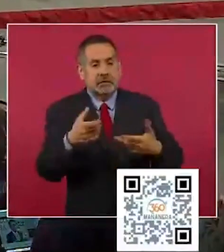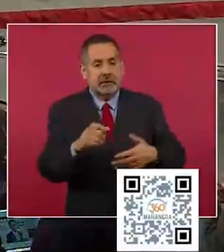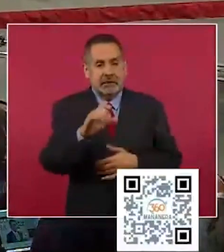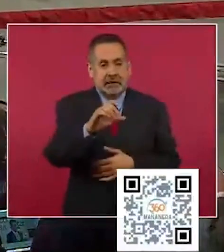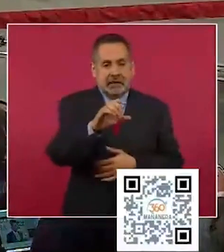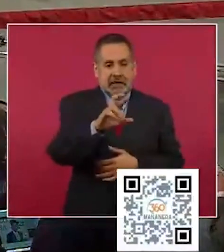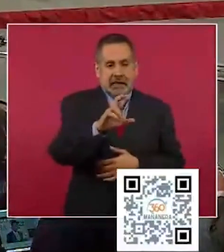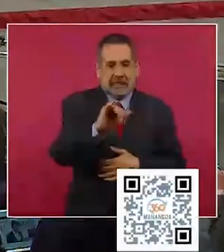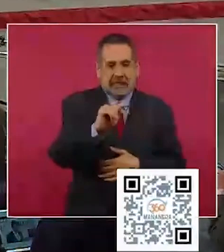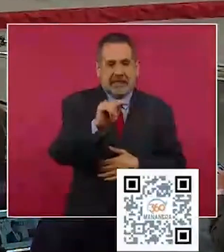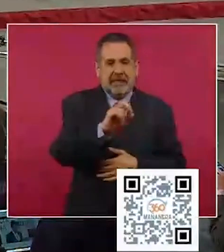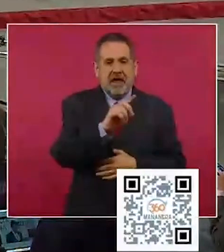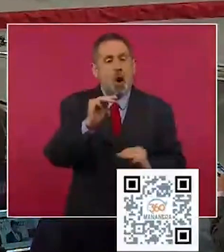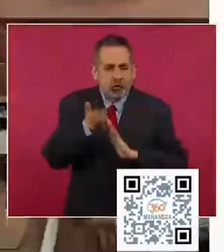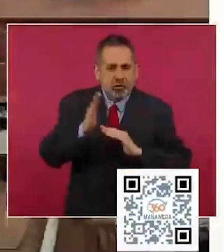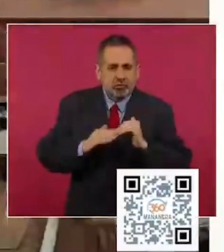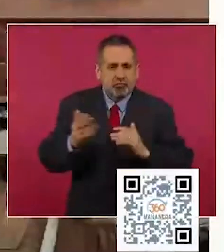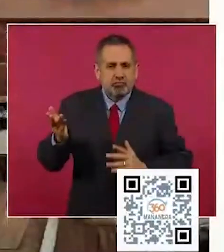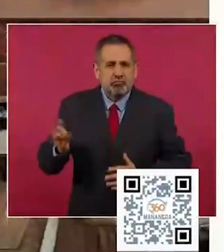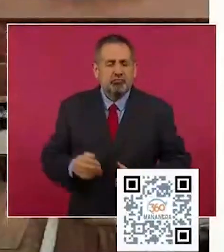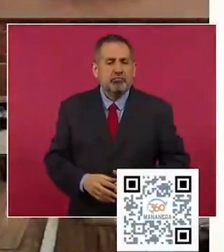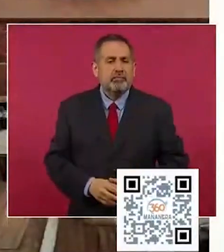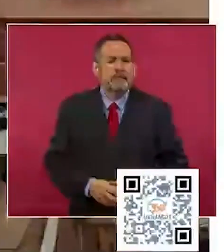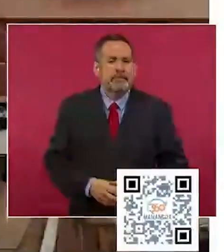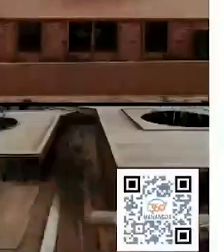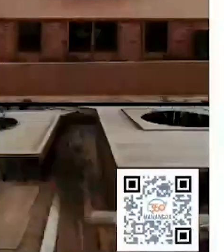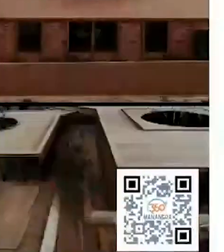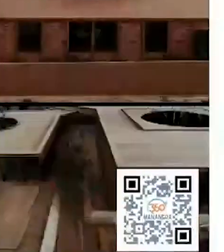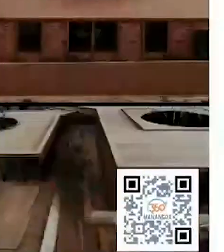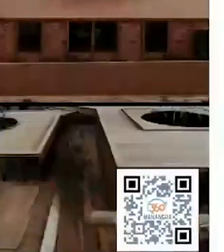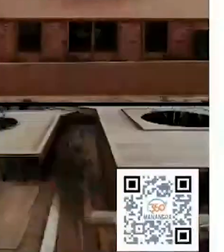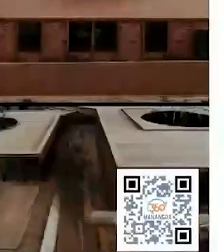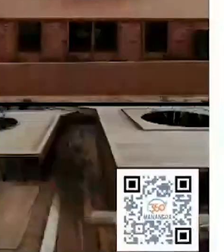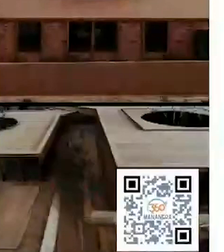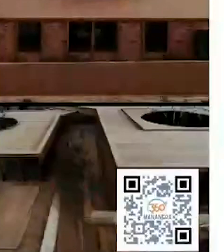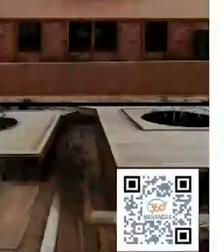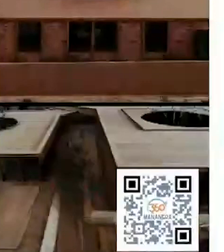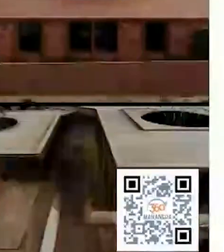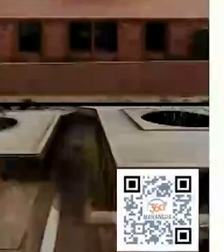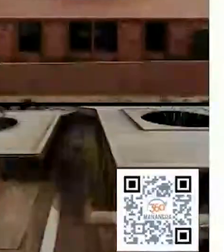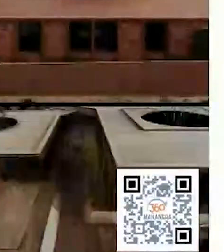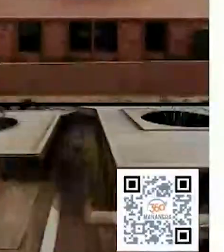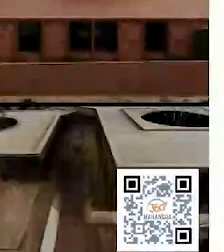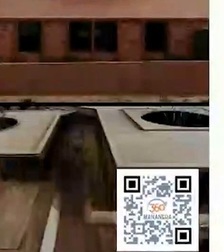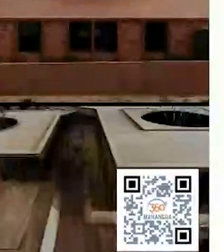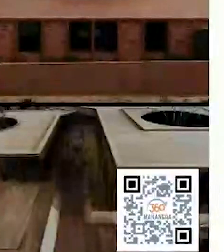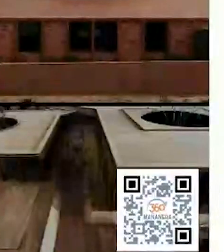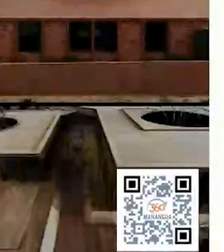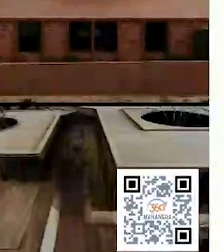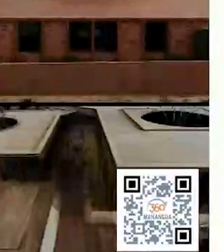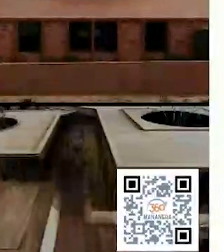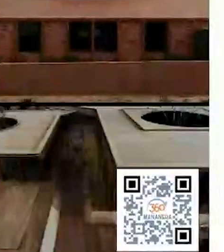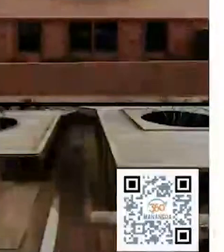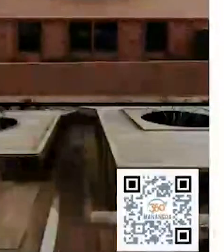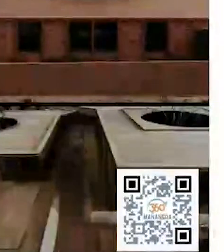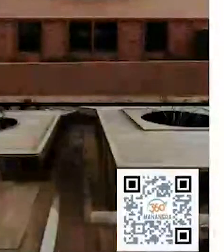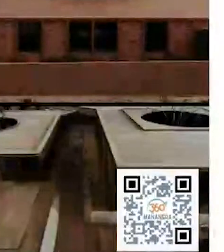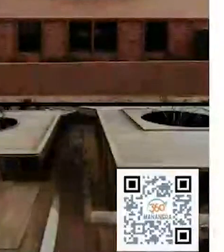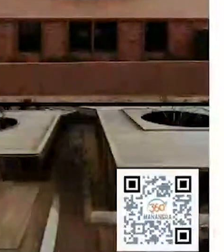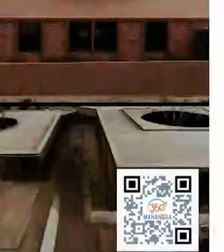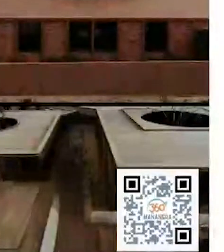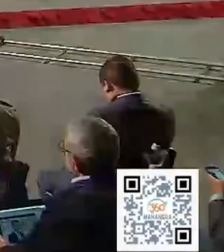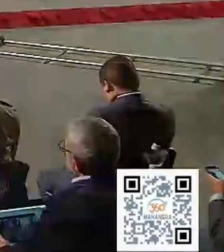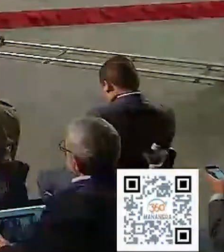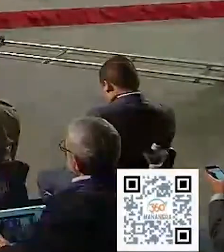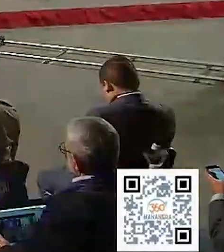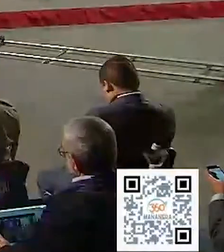CRIT de la montaña de Guerrero. Es un proyecto muy hermoso desarrollado por el arquitecto Javier Sordo